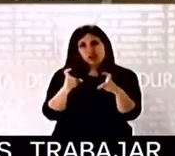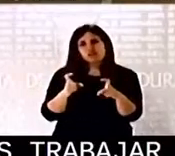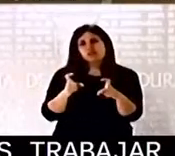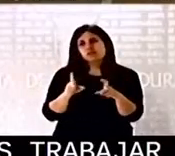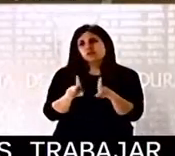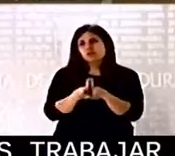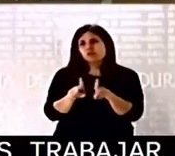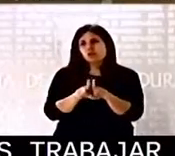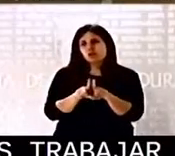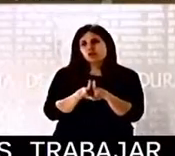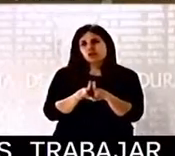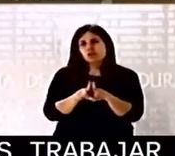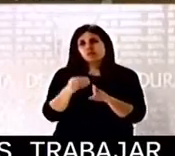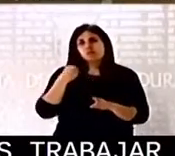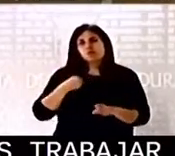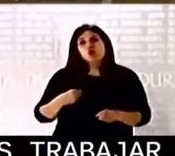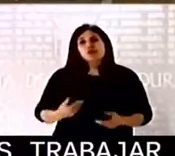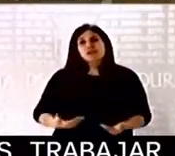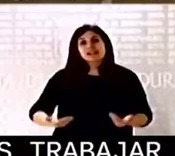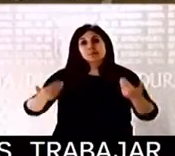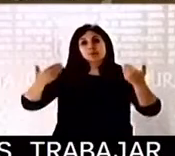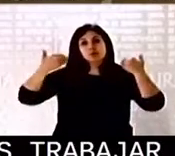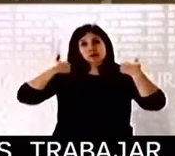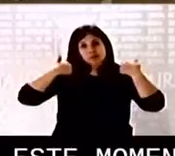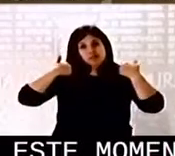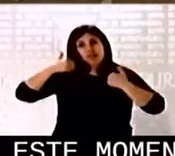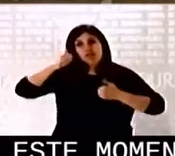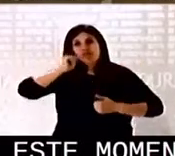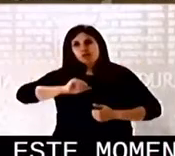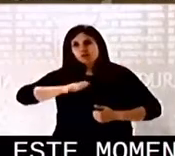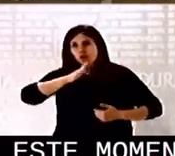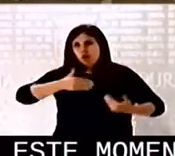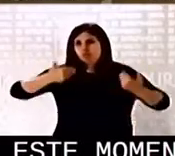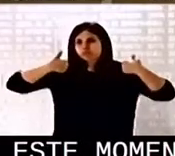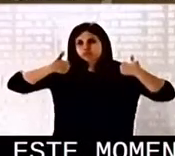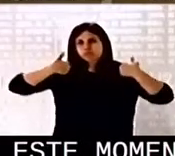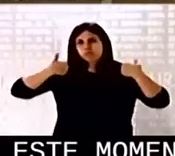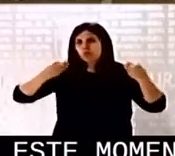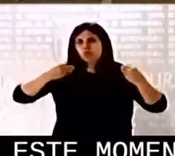compartir la responsabilidad que en este momento tiene Ceuta.